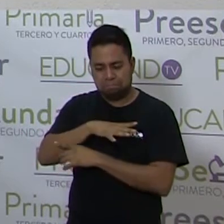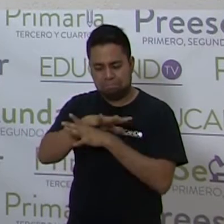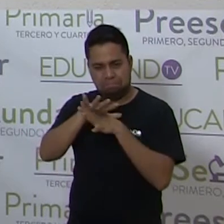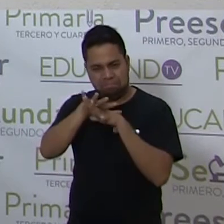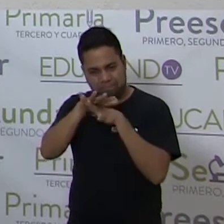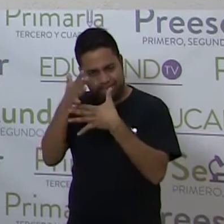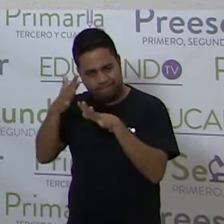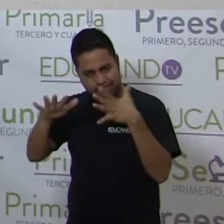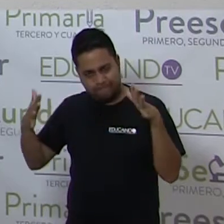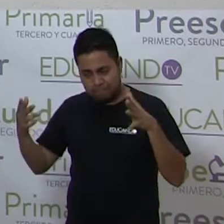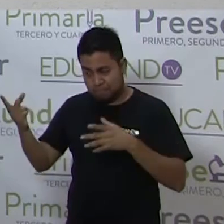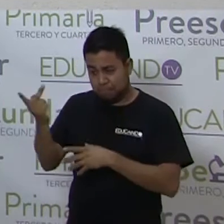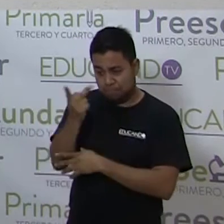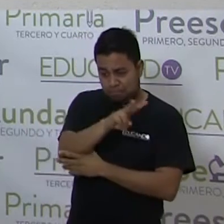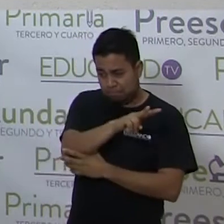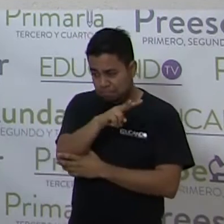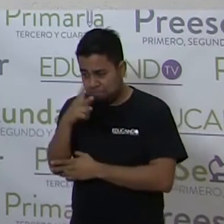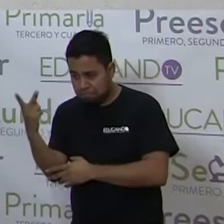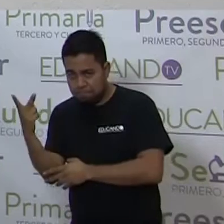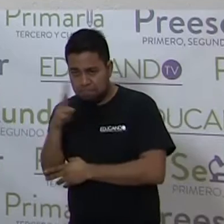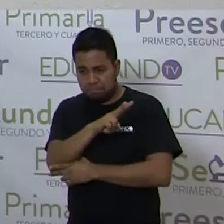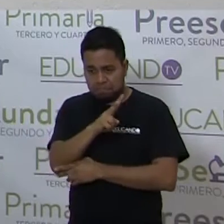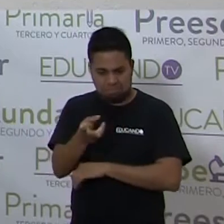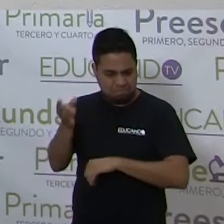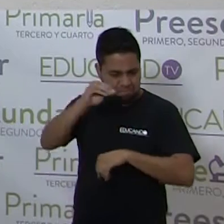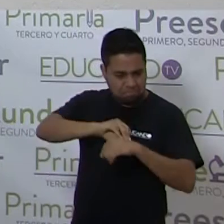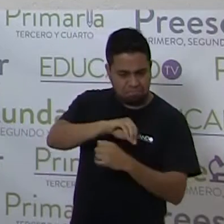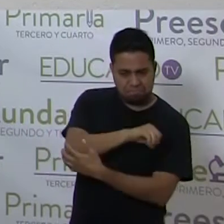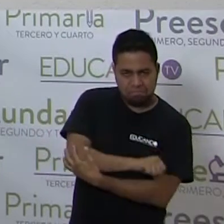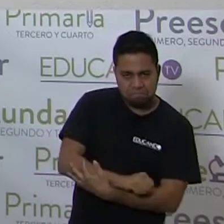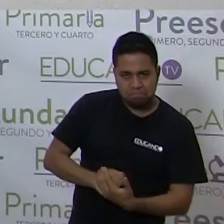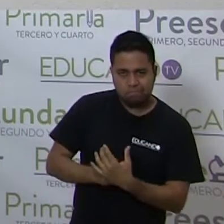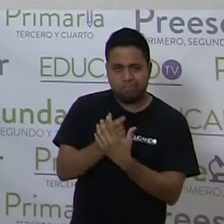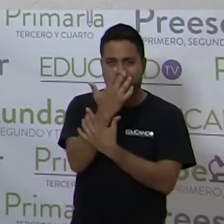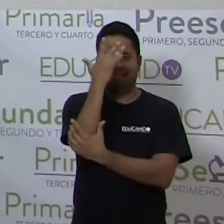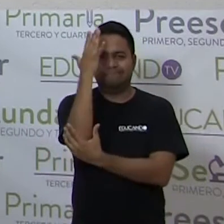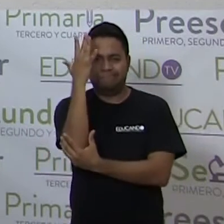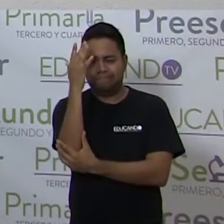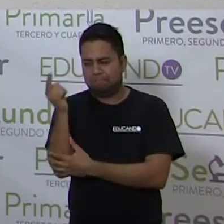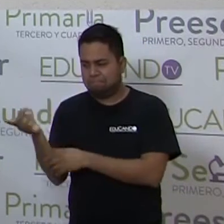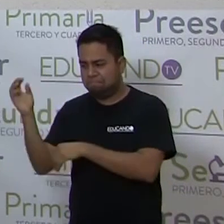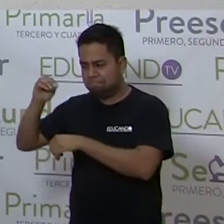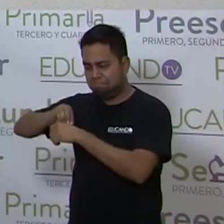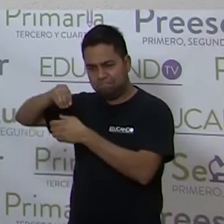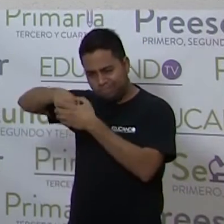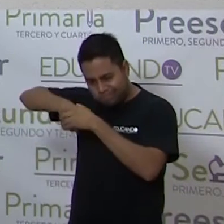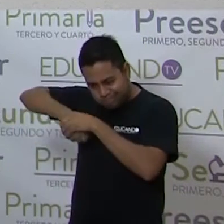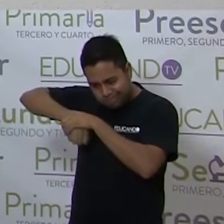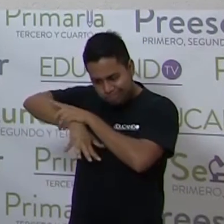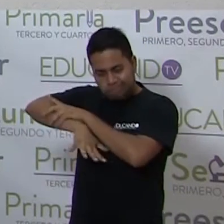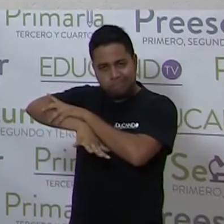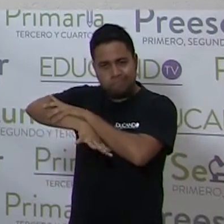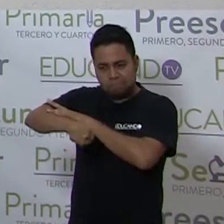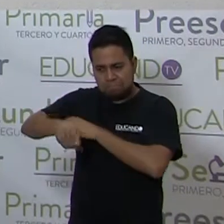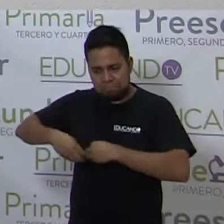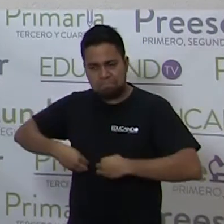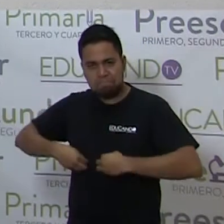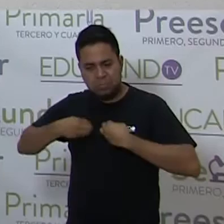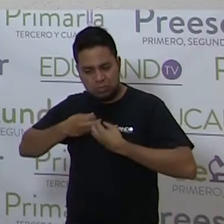Ellos son los que disponen de la creación de árboles, bejucos, nacimiento de la vida y del